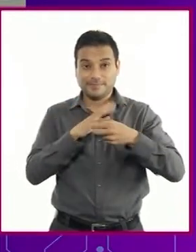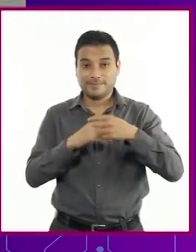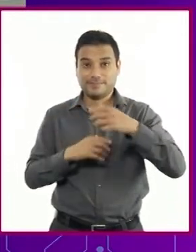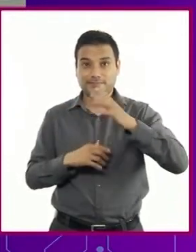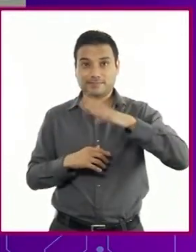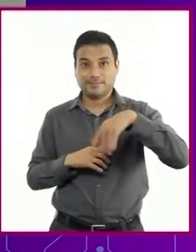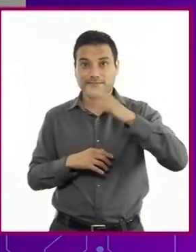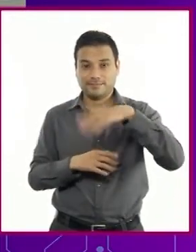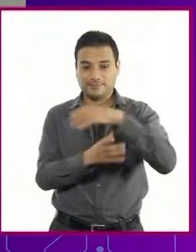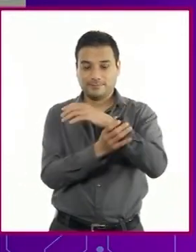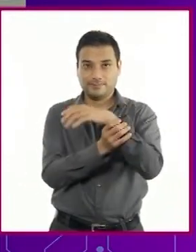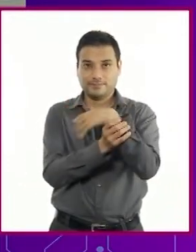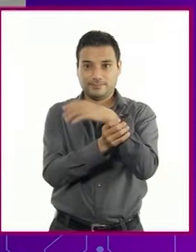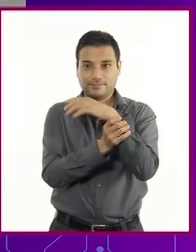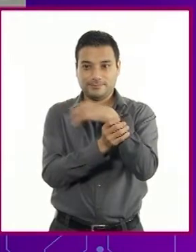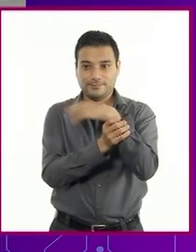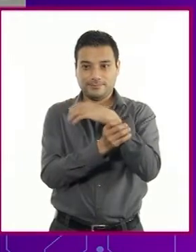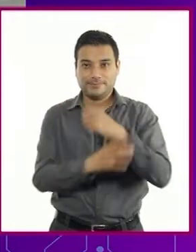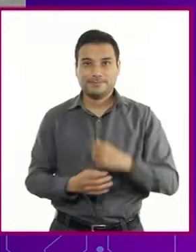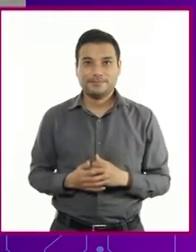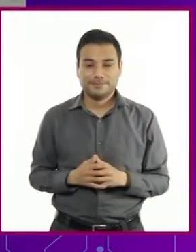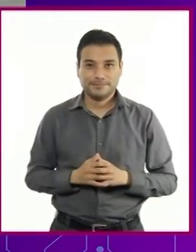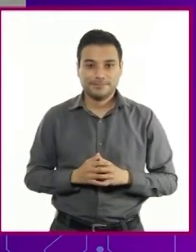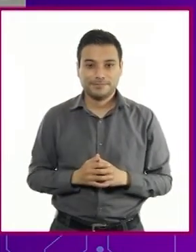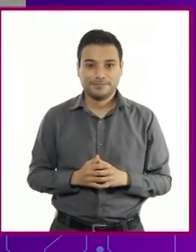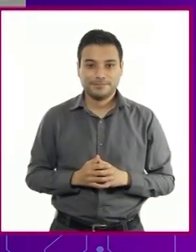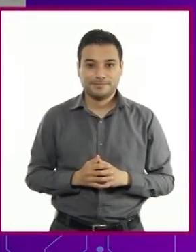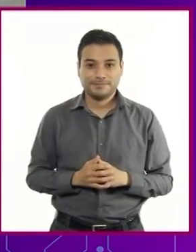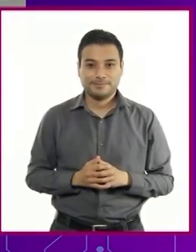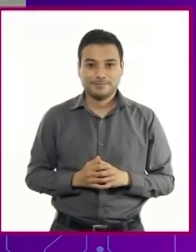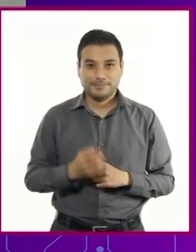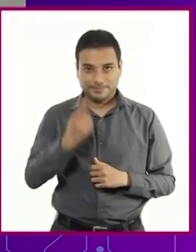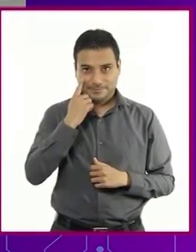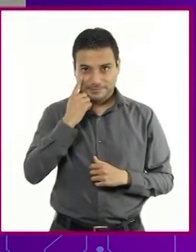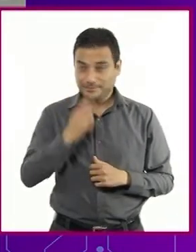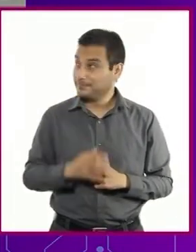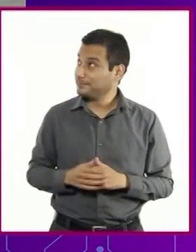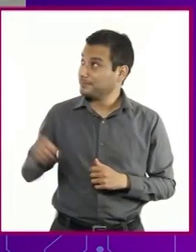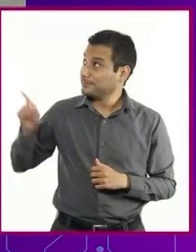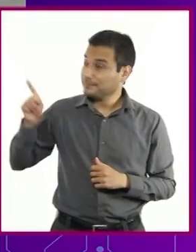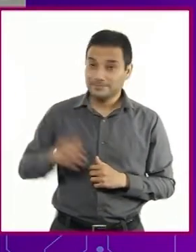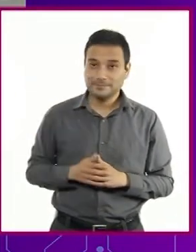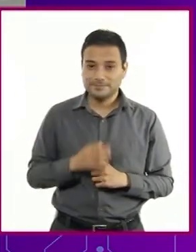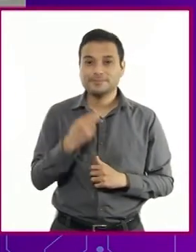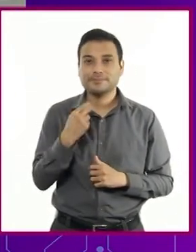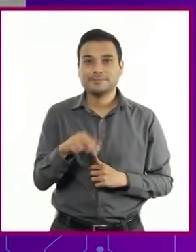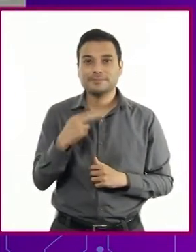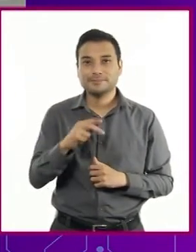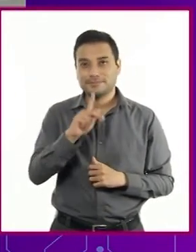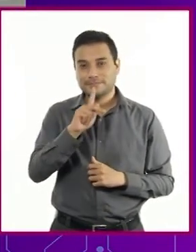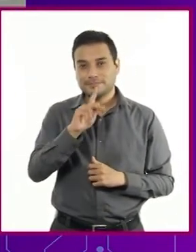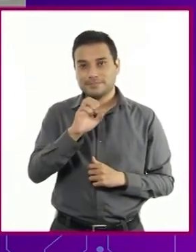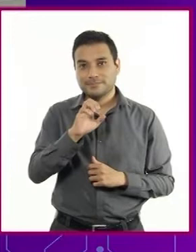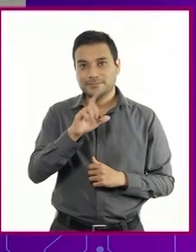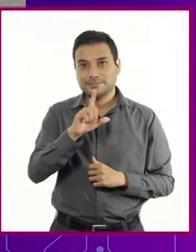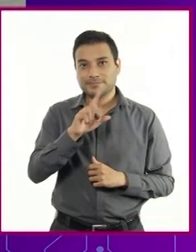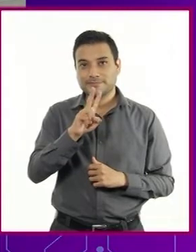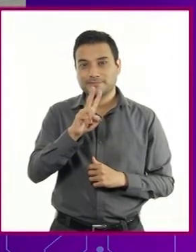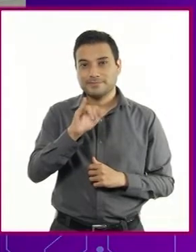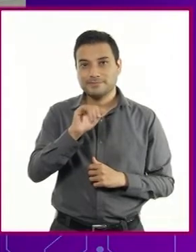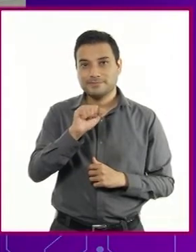brazo. Aquí tenemos lo que es la pelvis, también llamado hueso